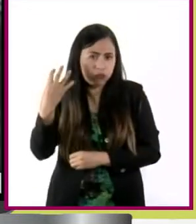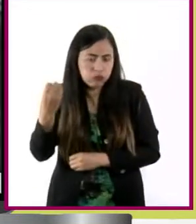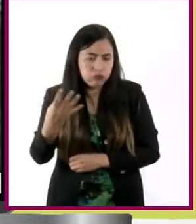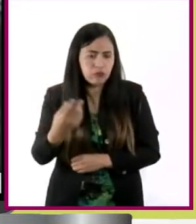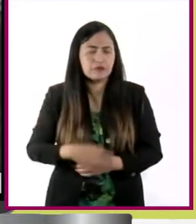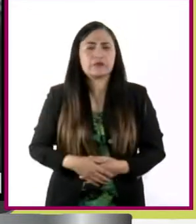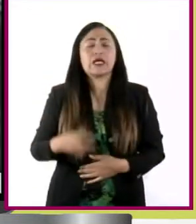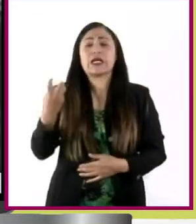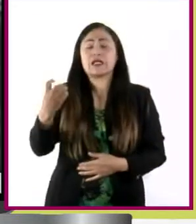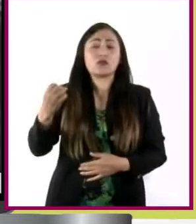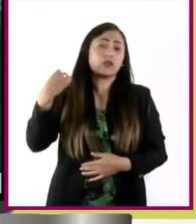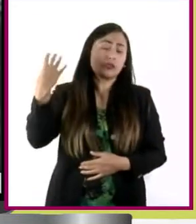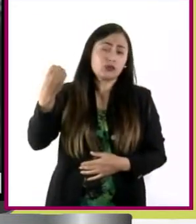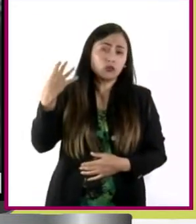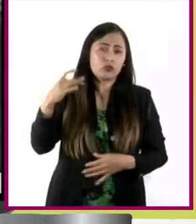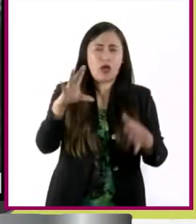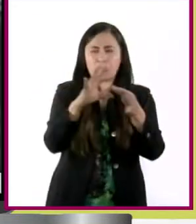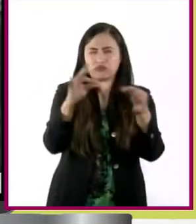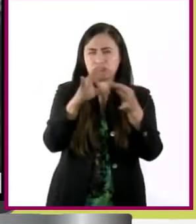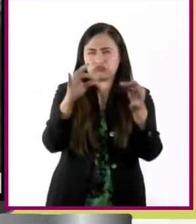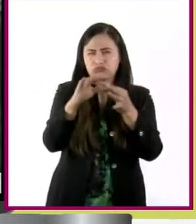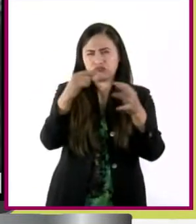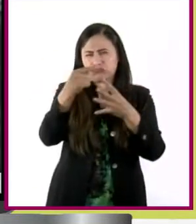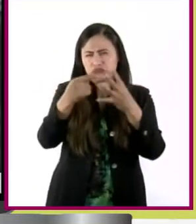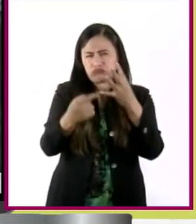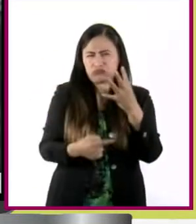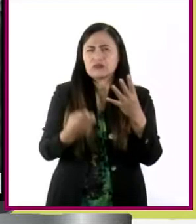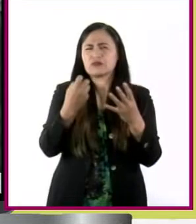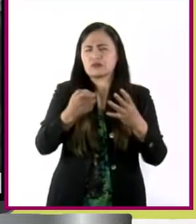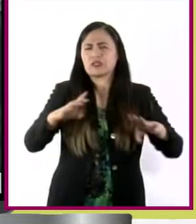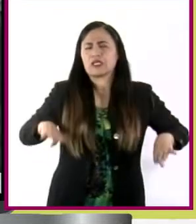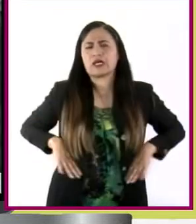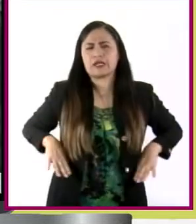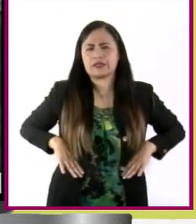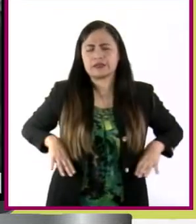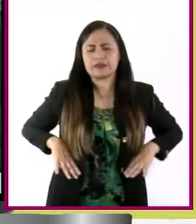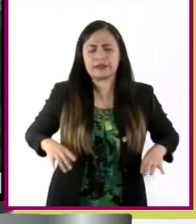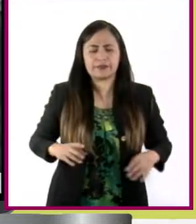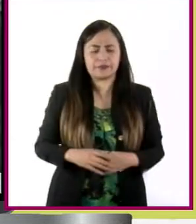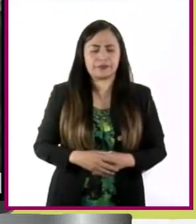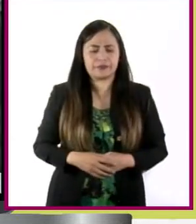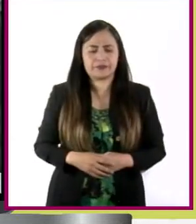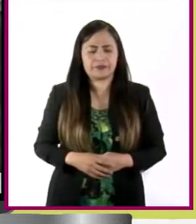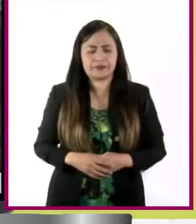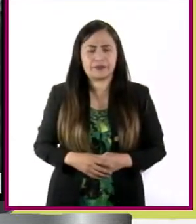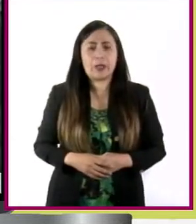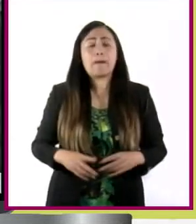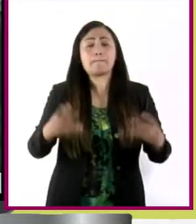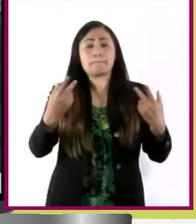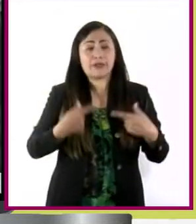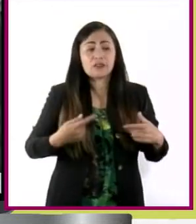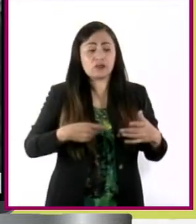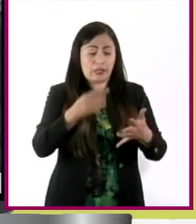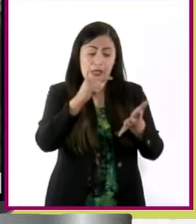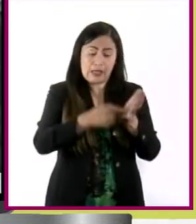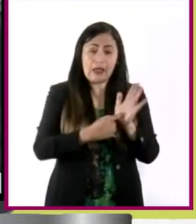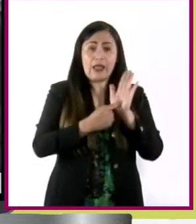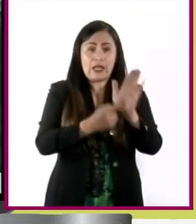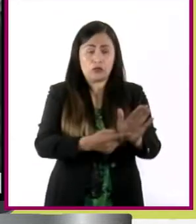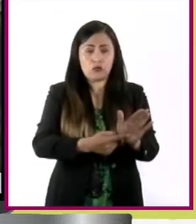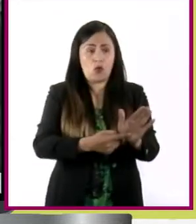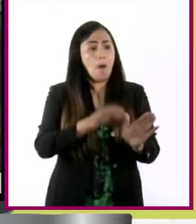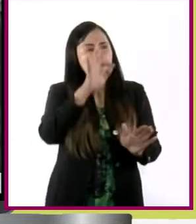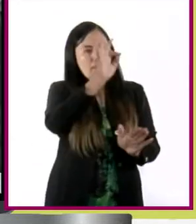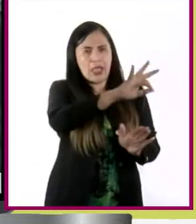discurso argumentativo se caracteriza porque es aquel en el que queremos convencer a alguien más de algo o alguien más